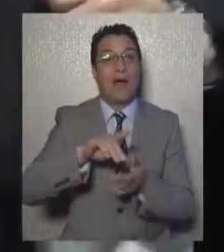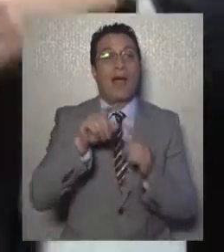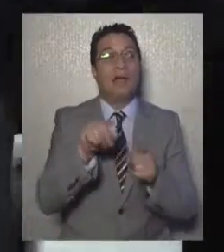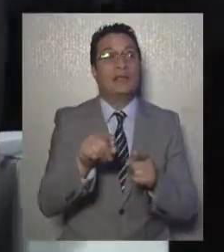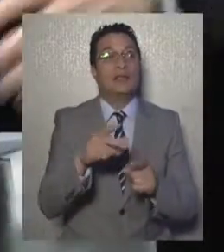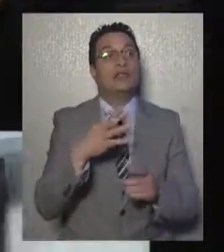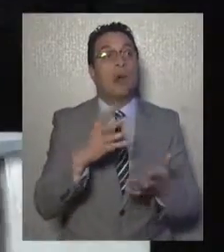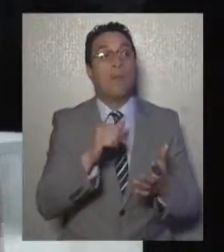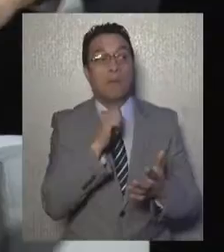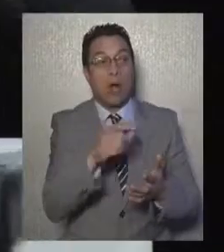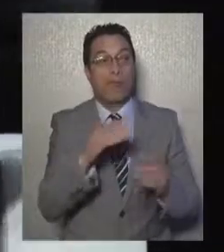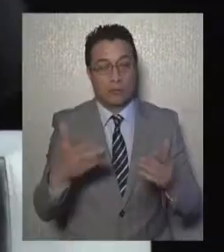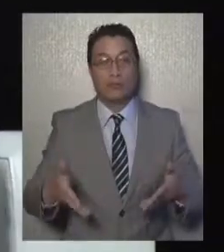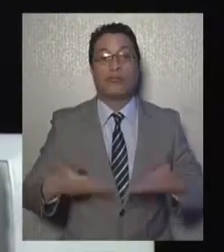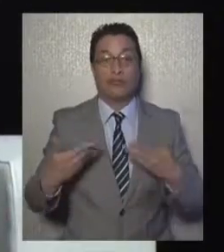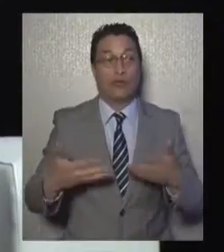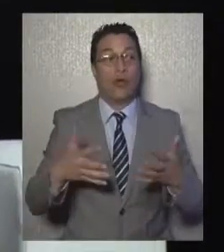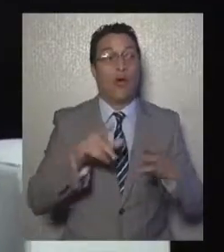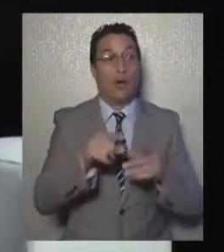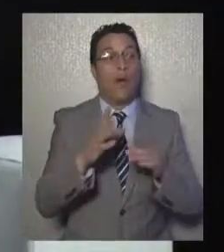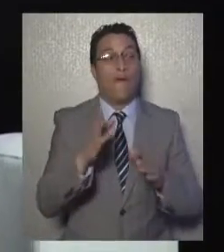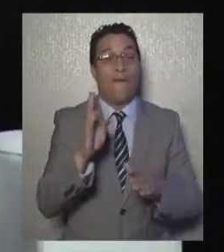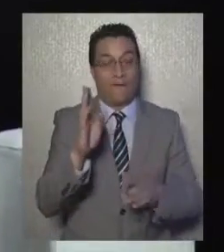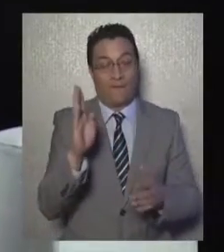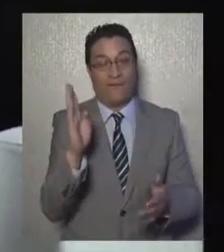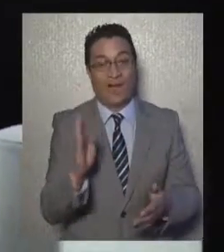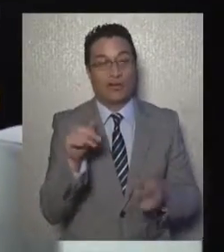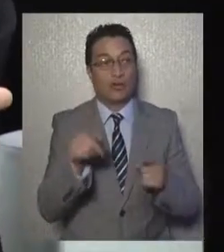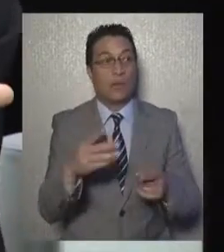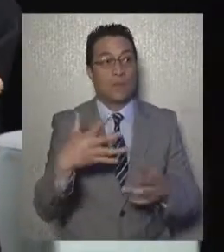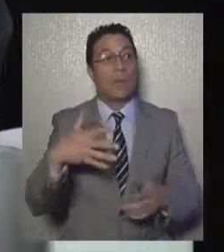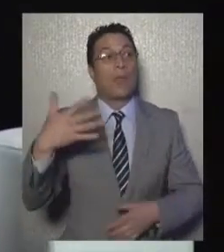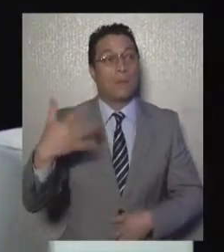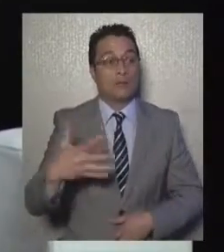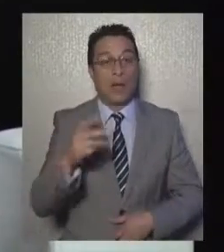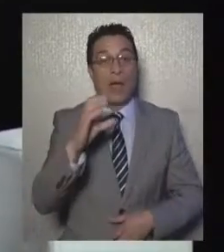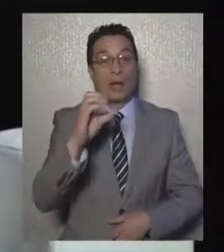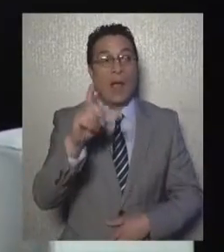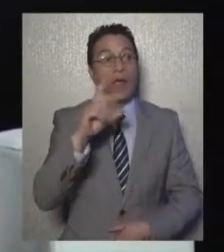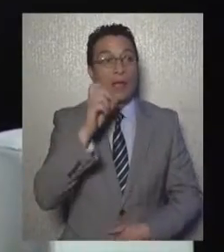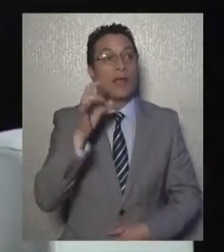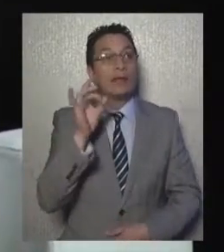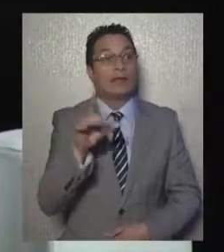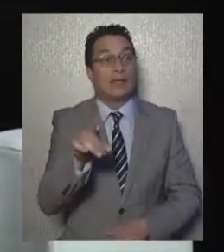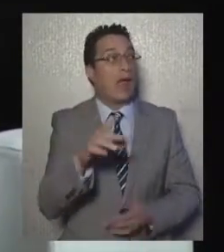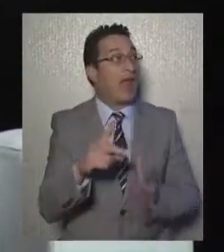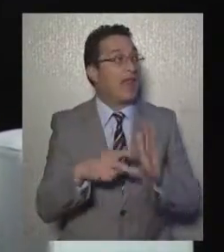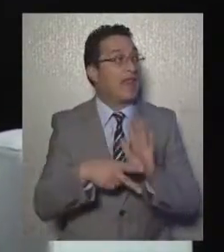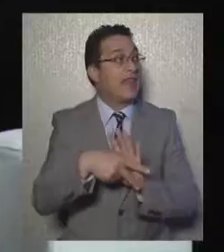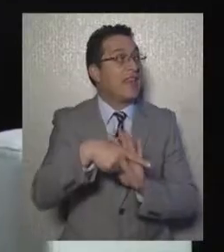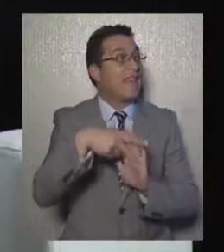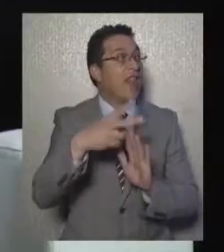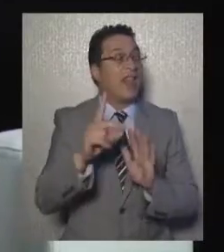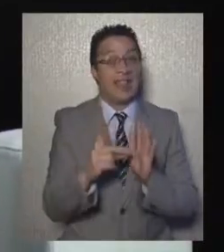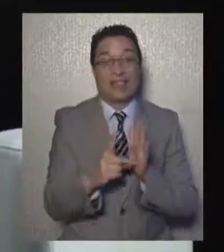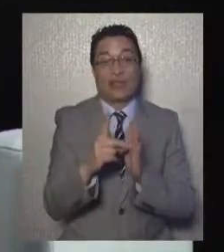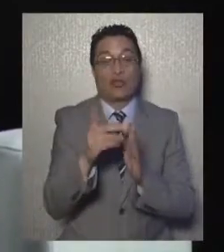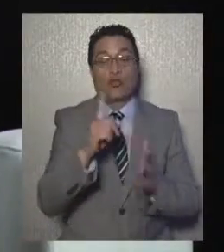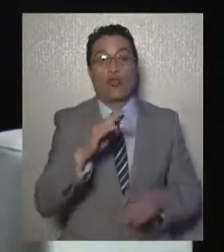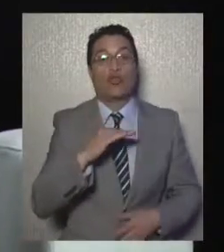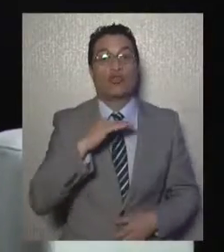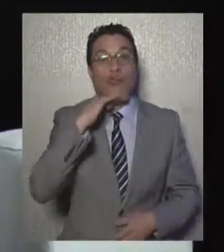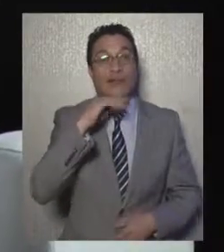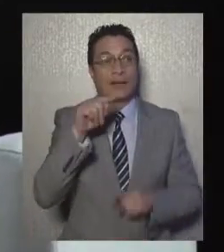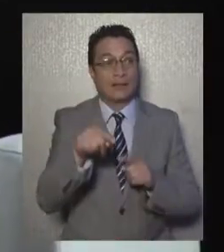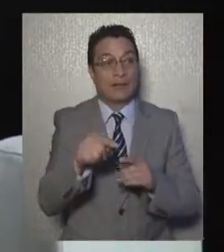primero de que haya empleo, se formalice, otras cosas más básicas. No te vas a preocupar de la calidad del empleo. Chile llegó a un nivel de desarrollo en que la cantidad ya no es suficiente. Esa cantidad